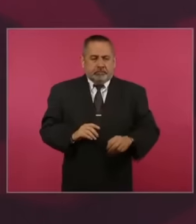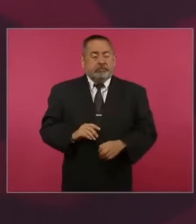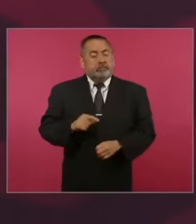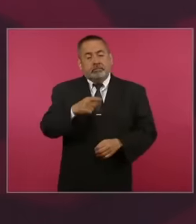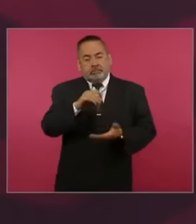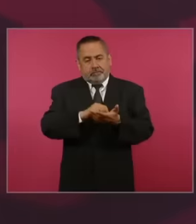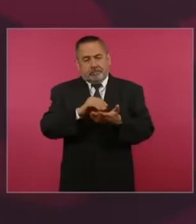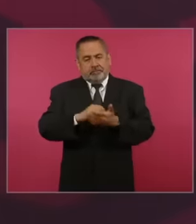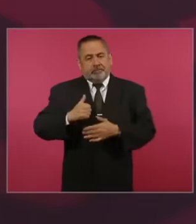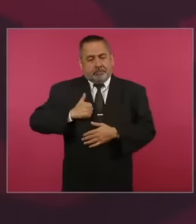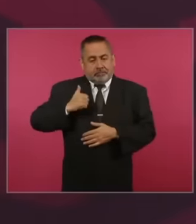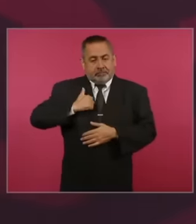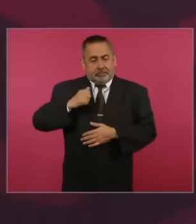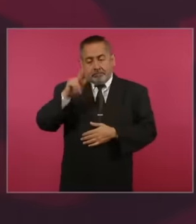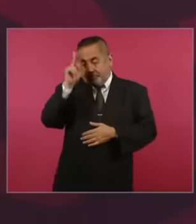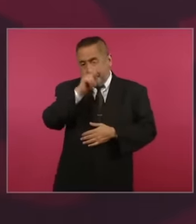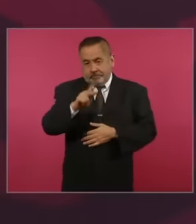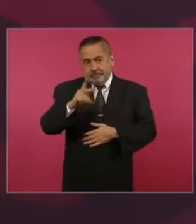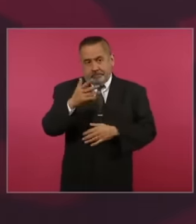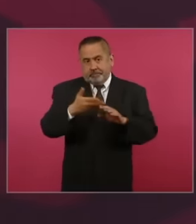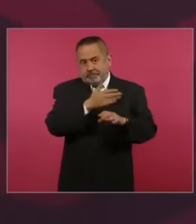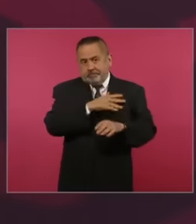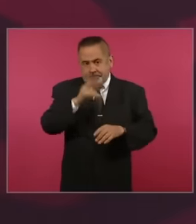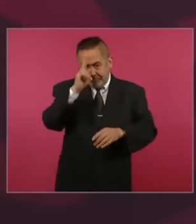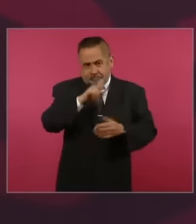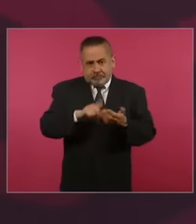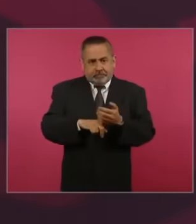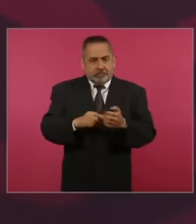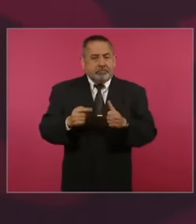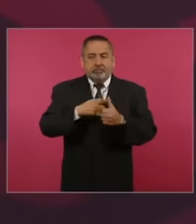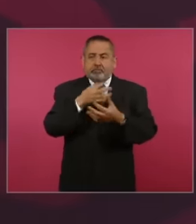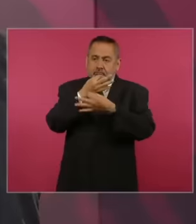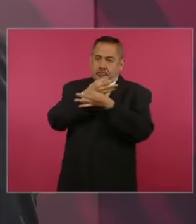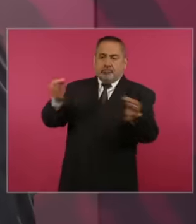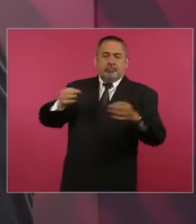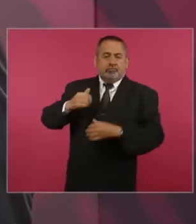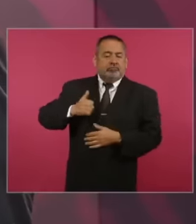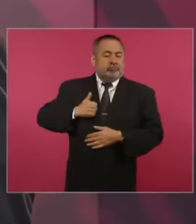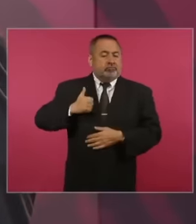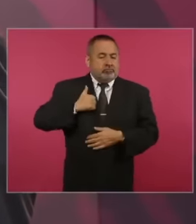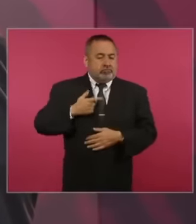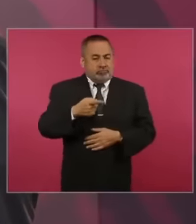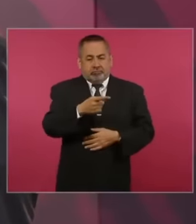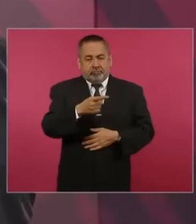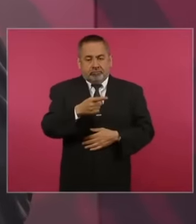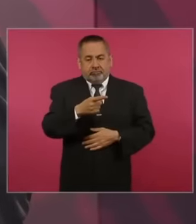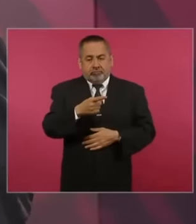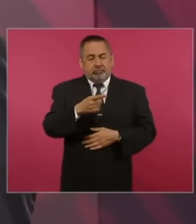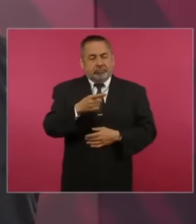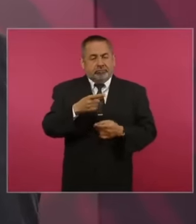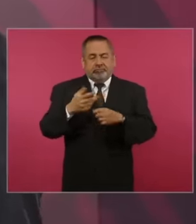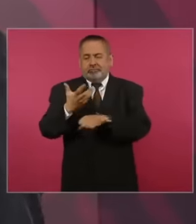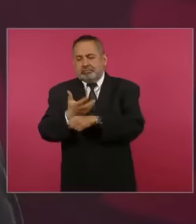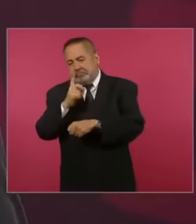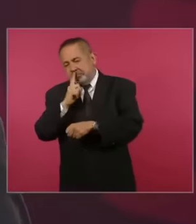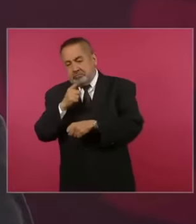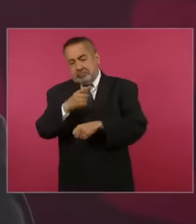estuvo peor el primer comunicado de Canadá que el de Estados Unidos.